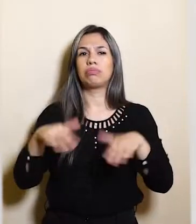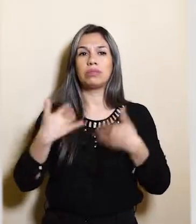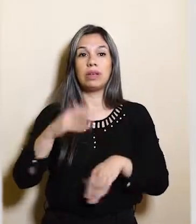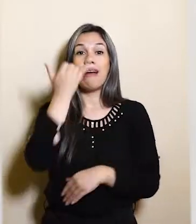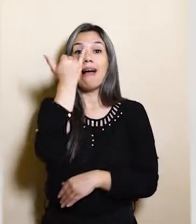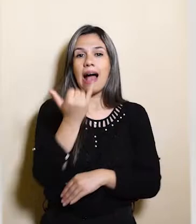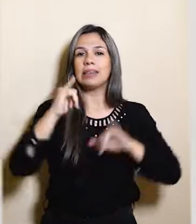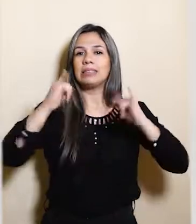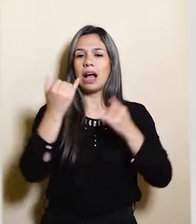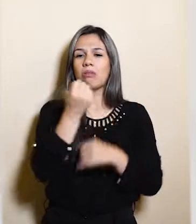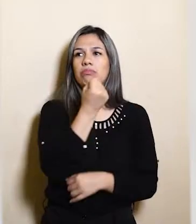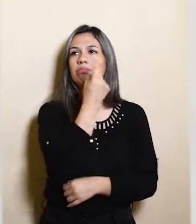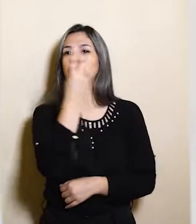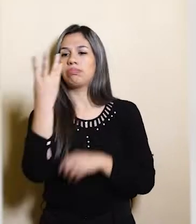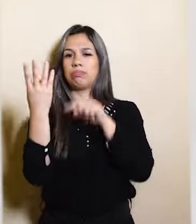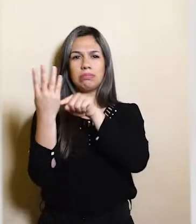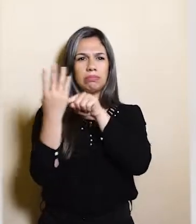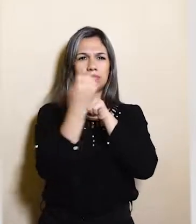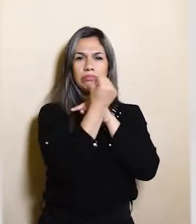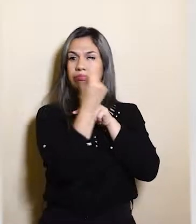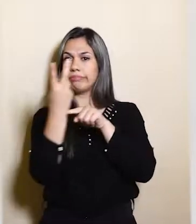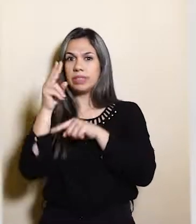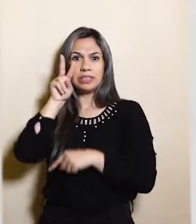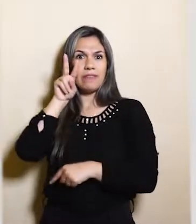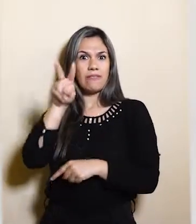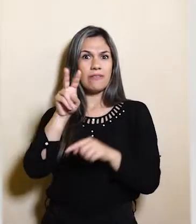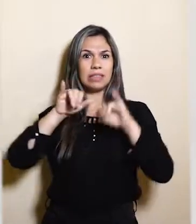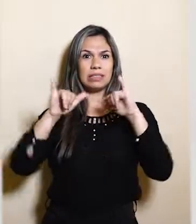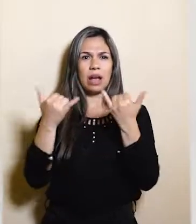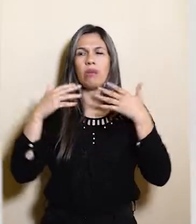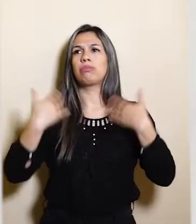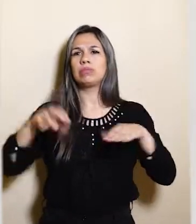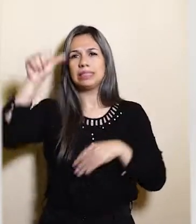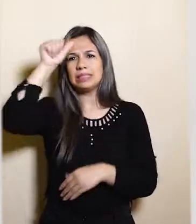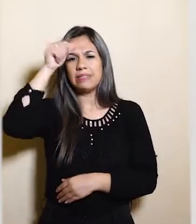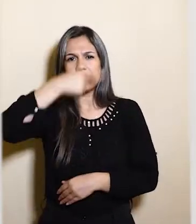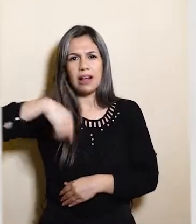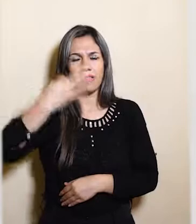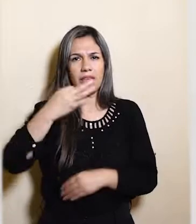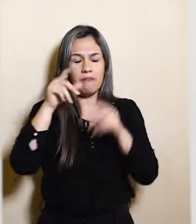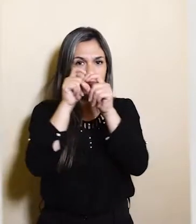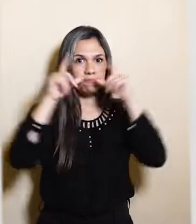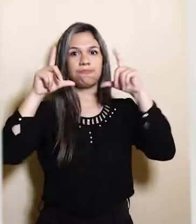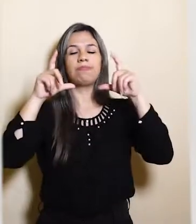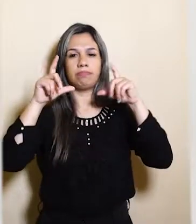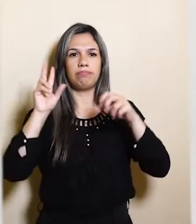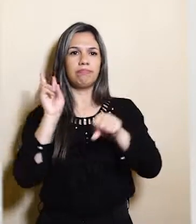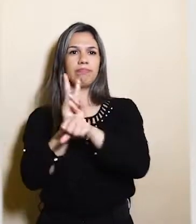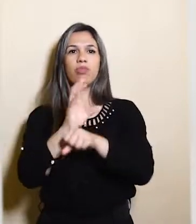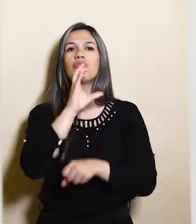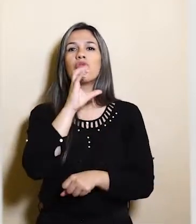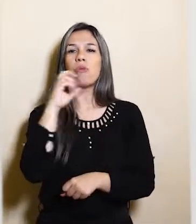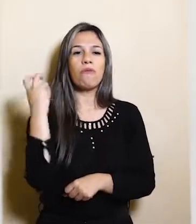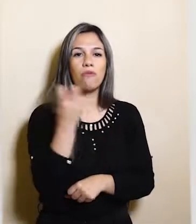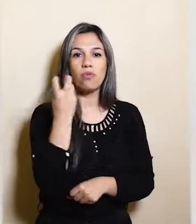las cifras, yo siempre digo que las cifras son las que muchas veces hacen que nos sacudamos de esa indiferencia que lamentablemente también existe